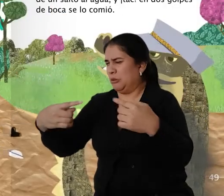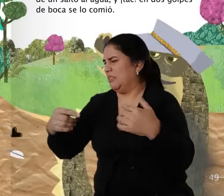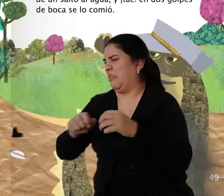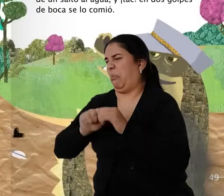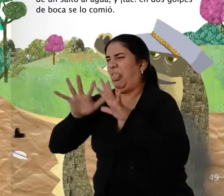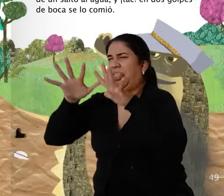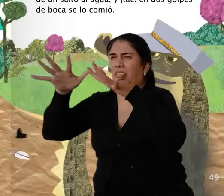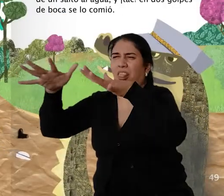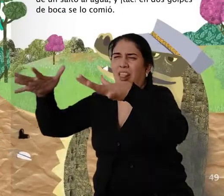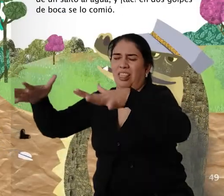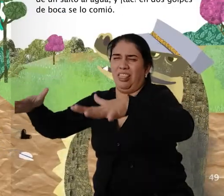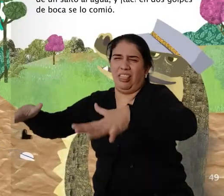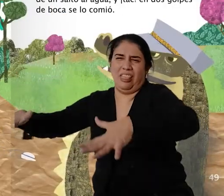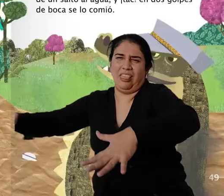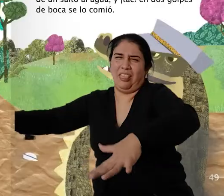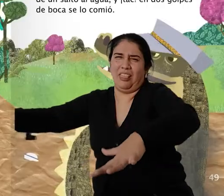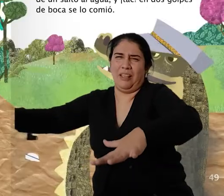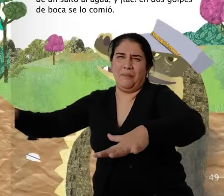lanchas, todo.